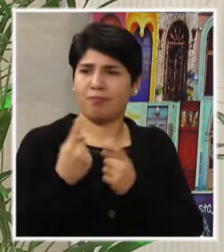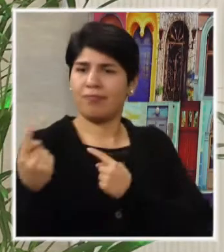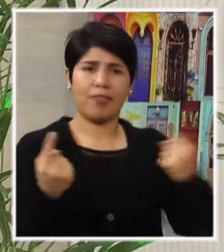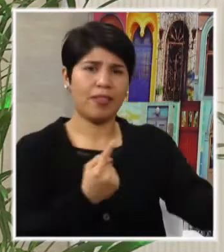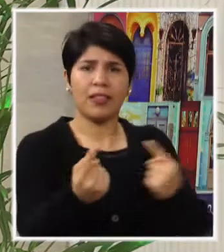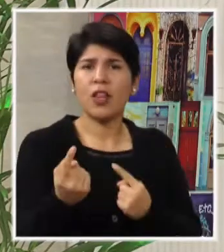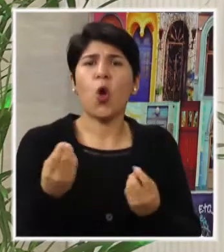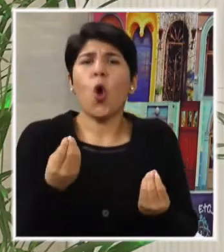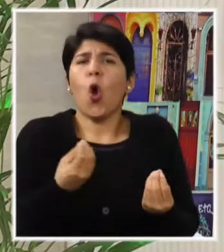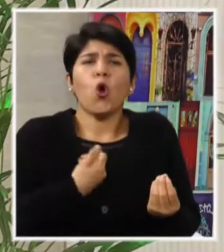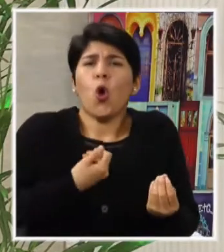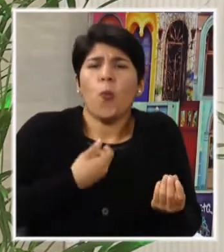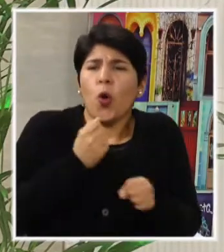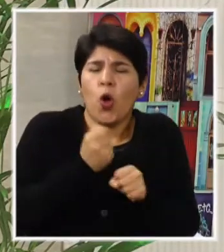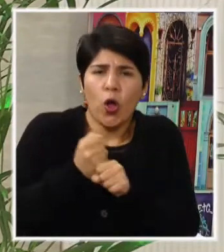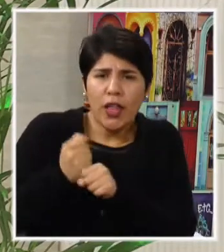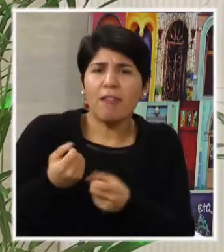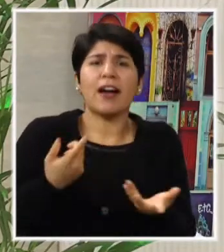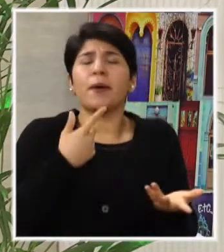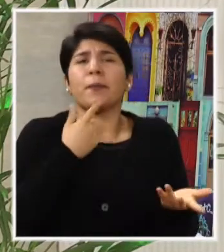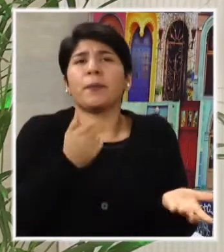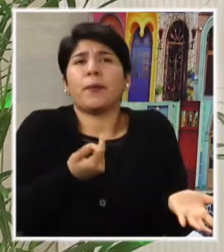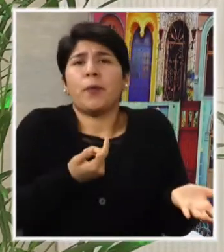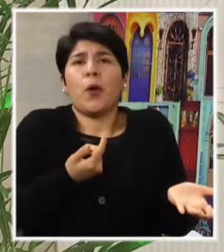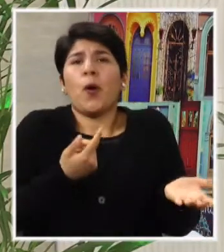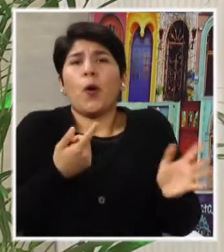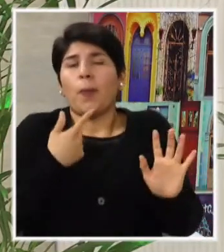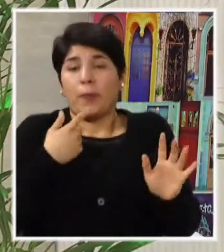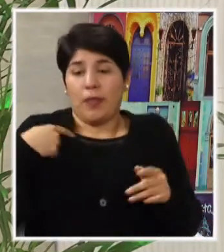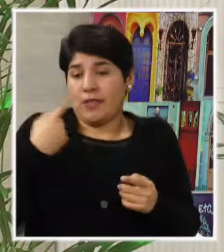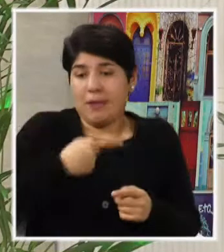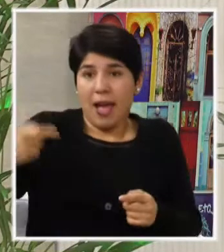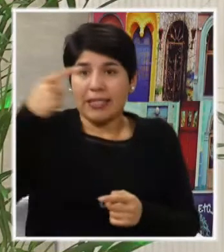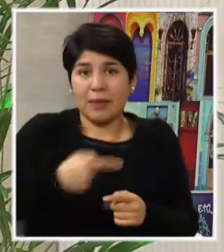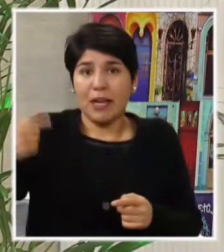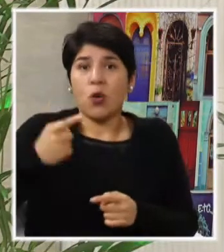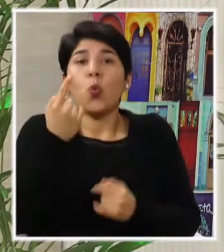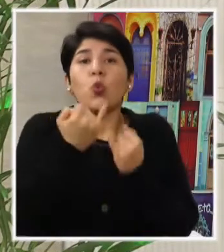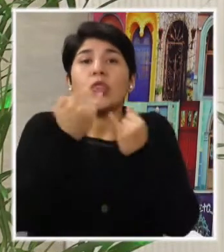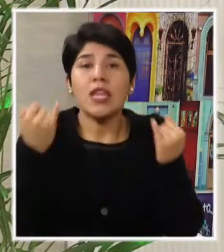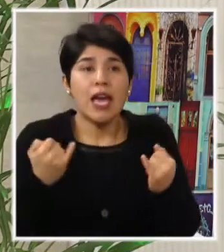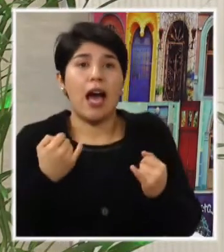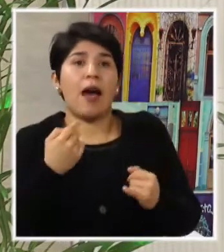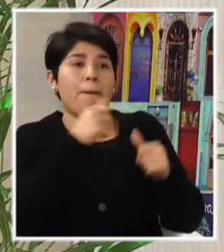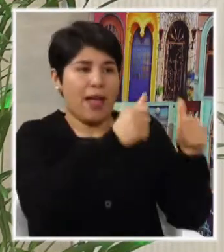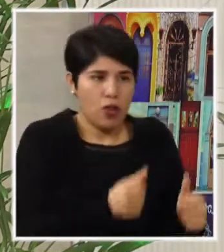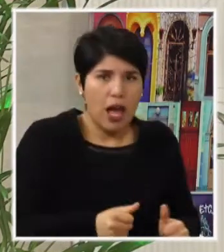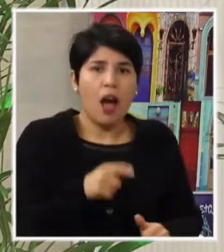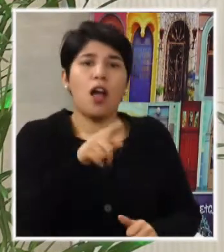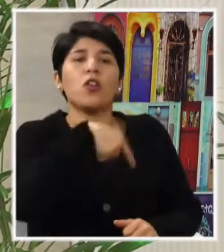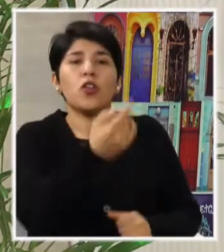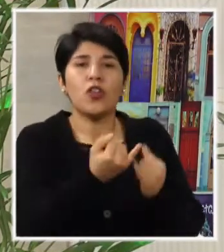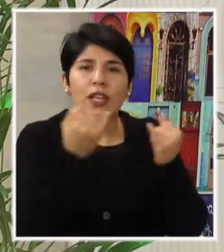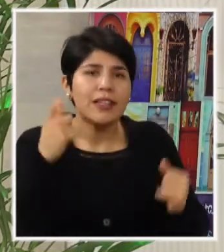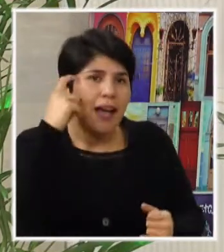distintos municipios porque le diría que van a estar y van a brindar con frecuencia semanal un día de atención en el municipio de maldonado de piriápolis san